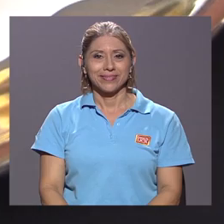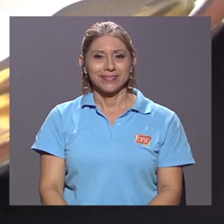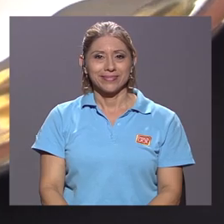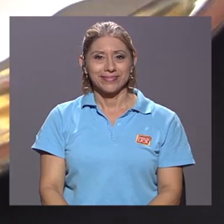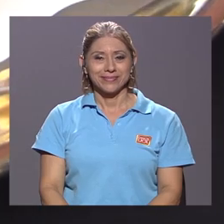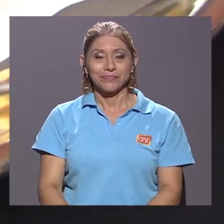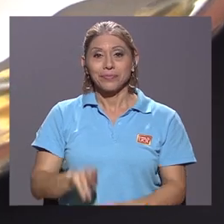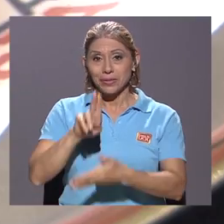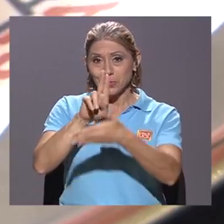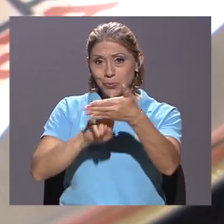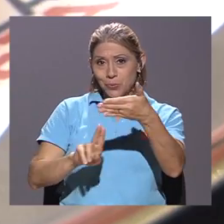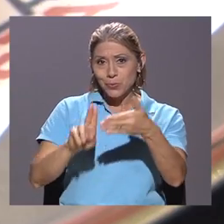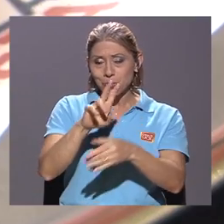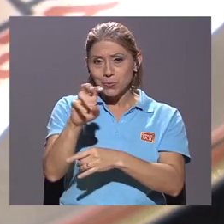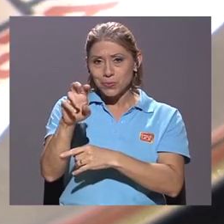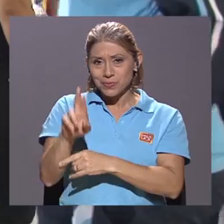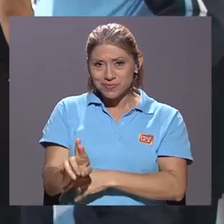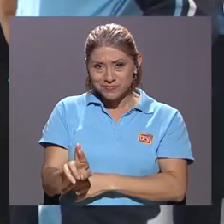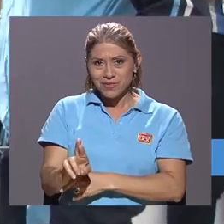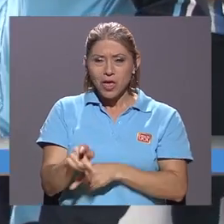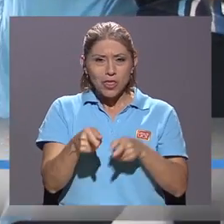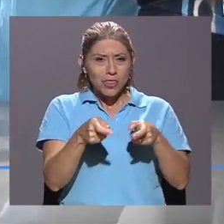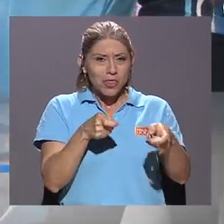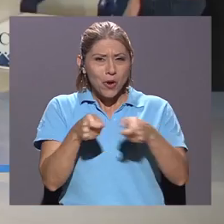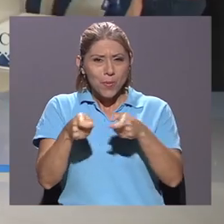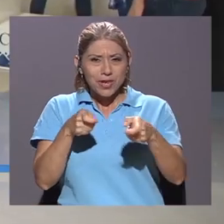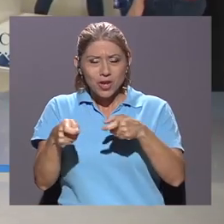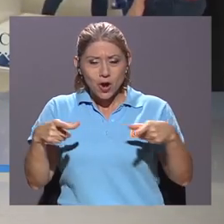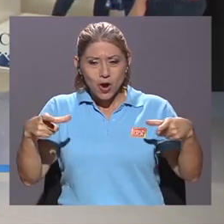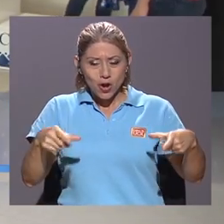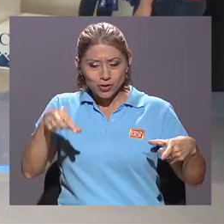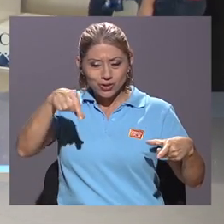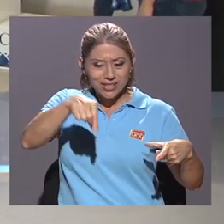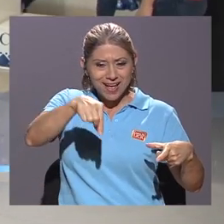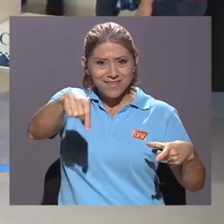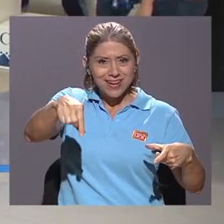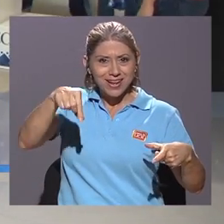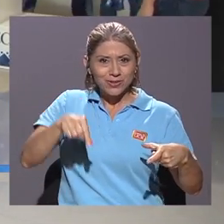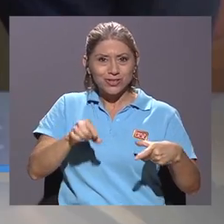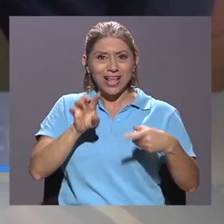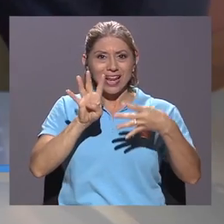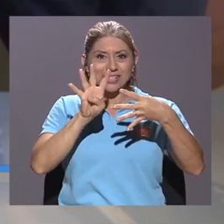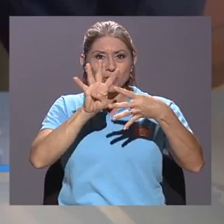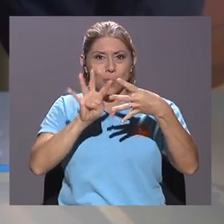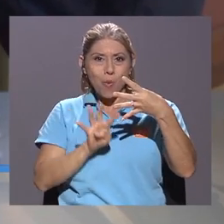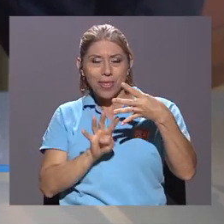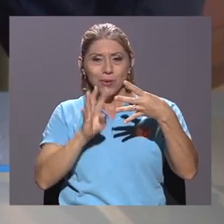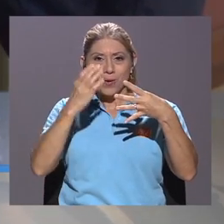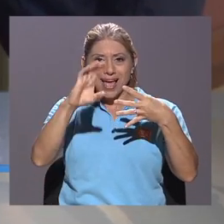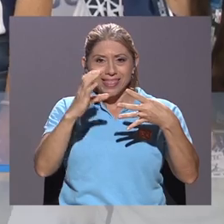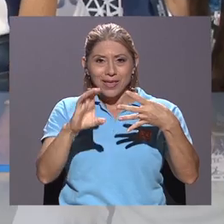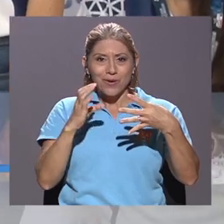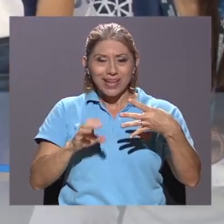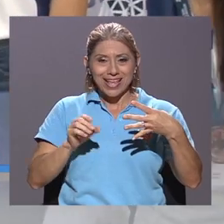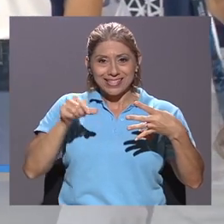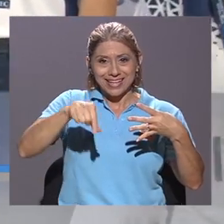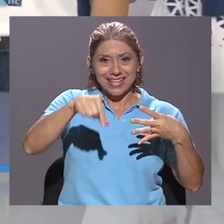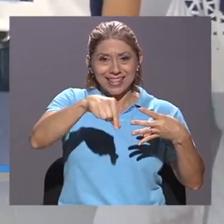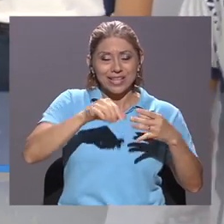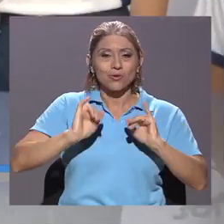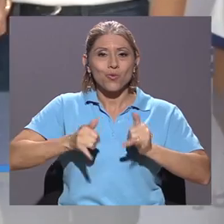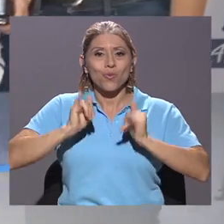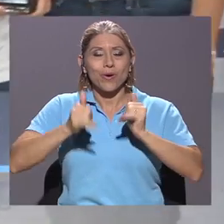la universidad de costa rica dominó los tableros en las cuatro categorías de ajedrez en los juegos deportivos universitarios